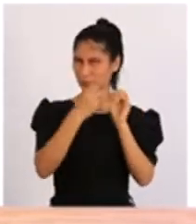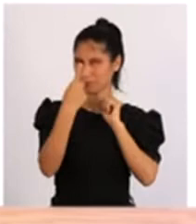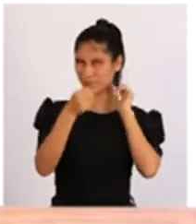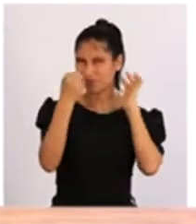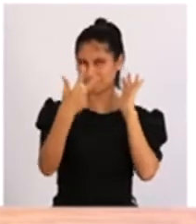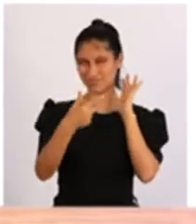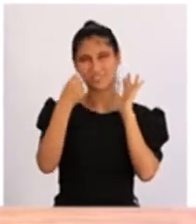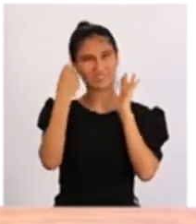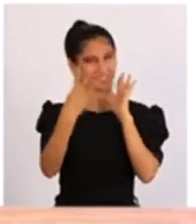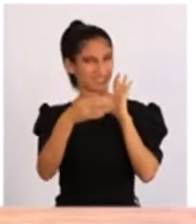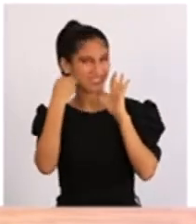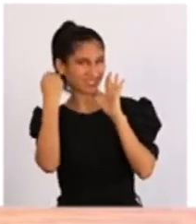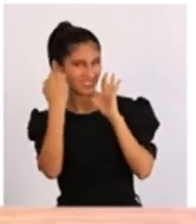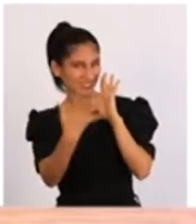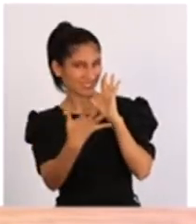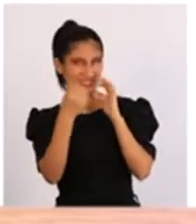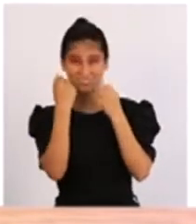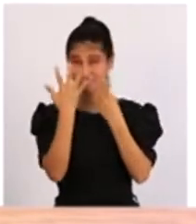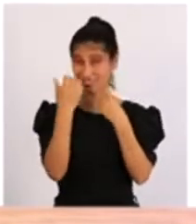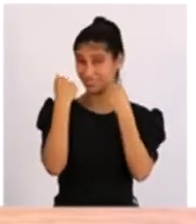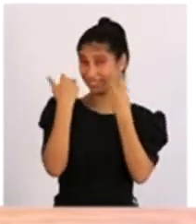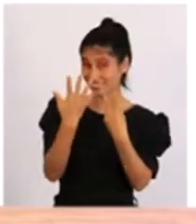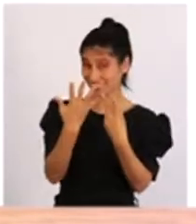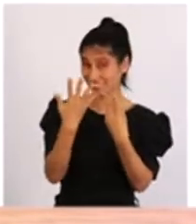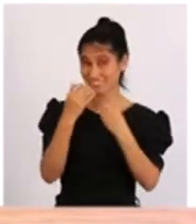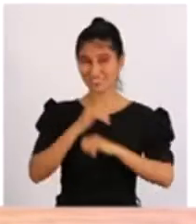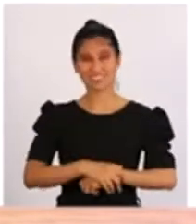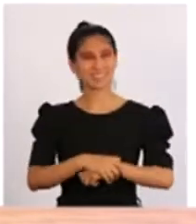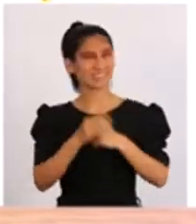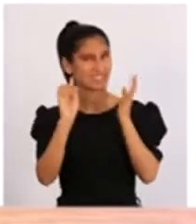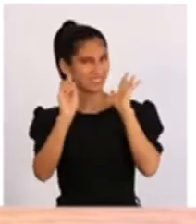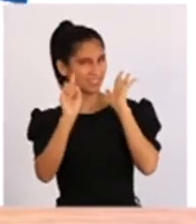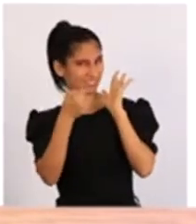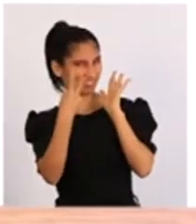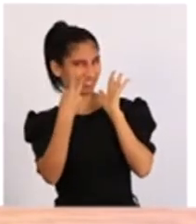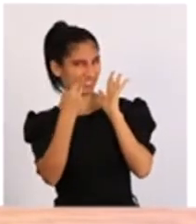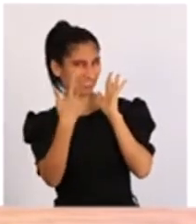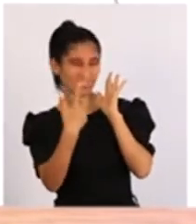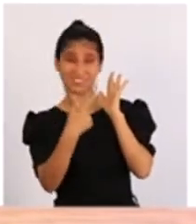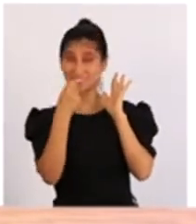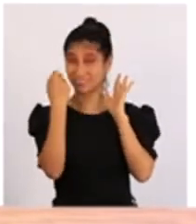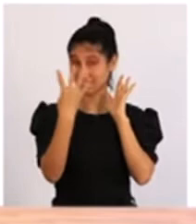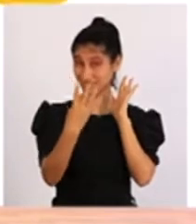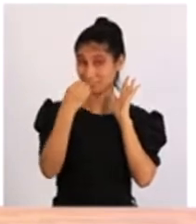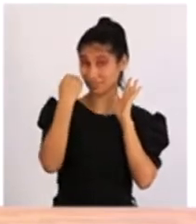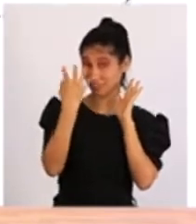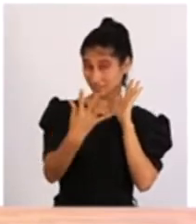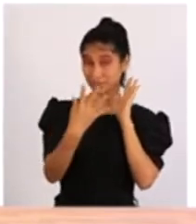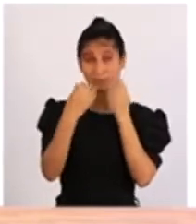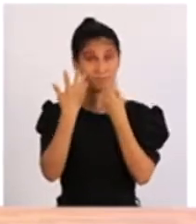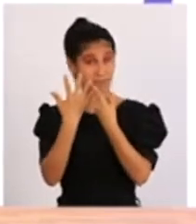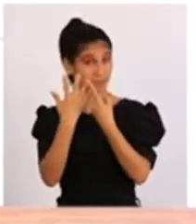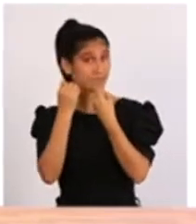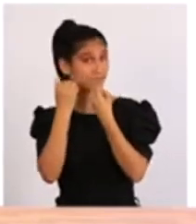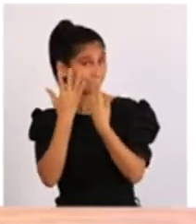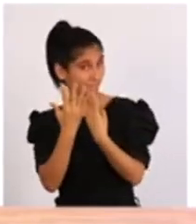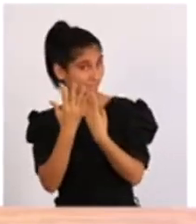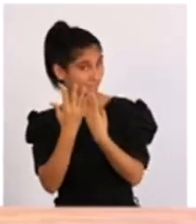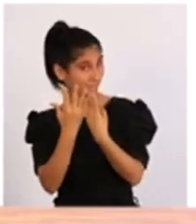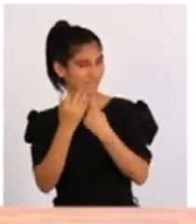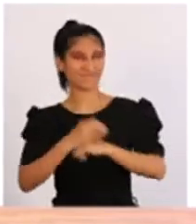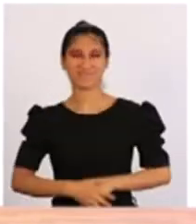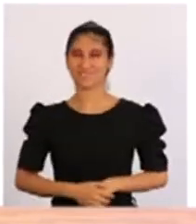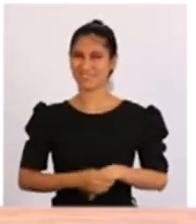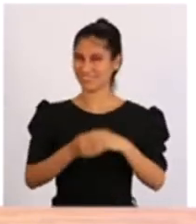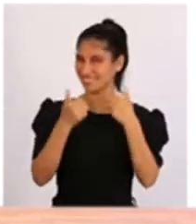1, 2, 3, 4, 5, 6, 7, y 1, 2, 3, 4, 5, 6,